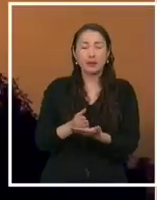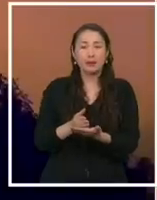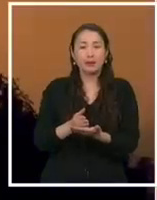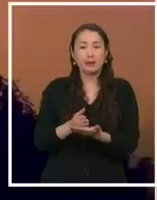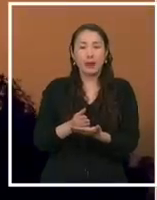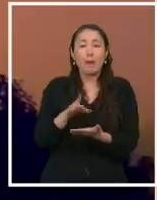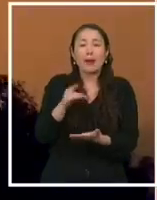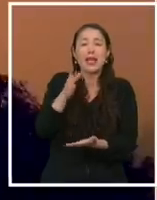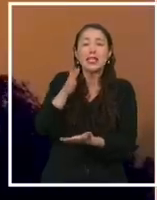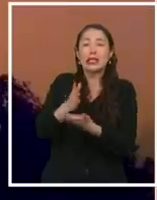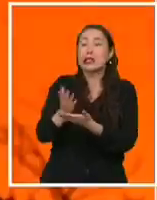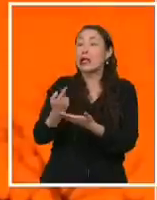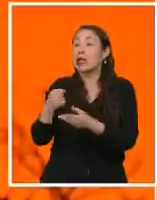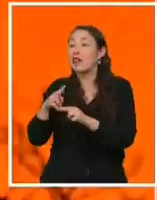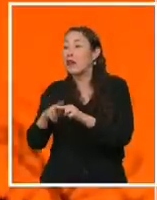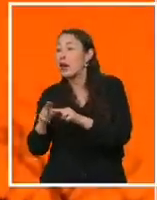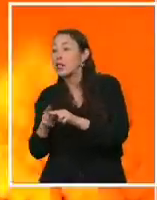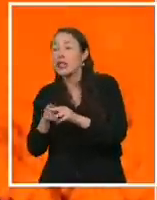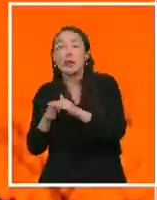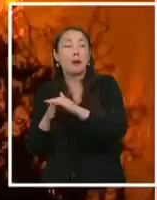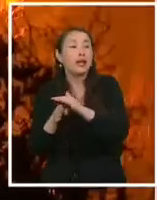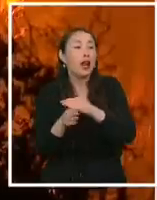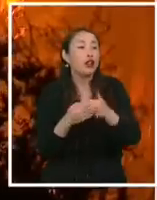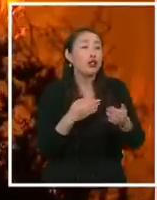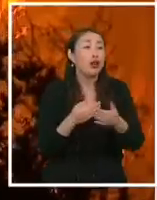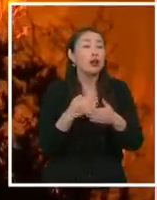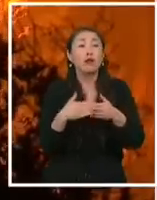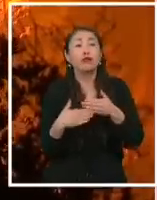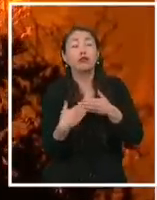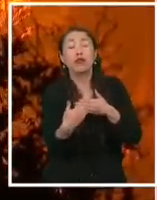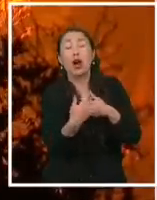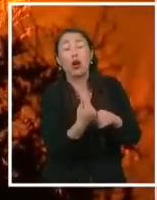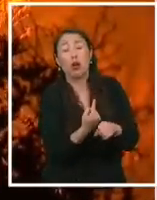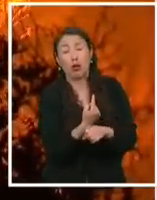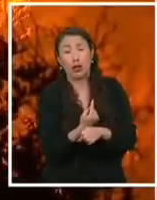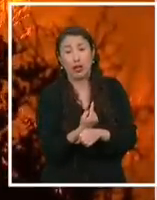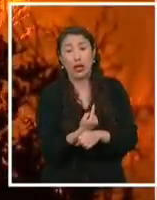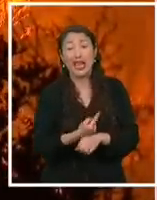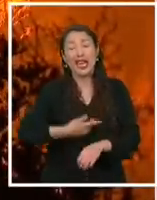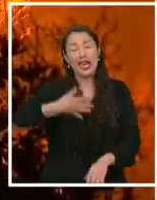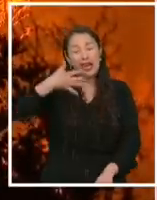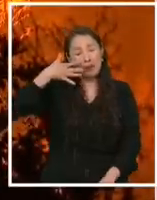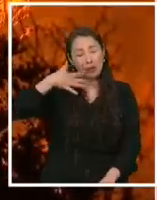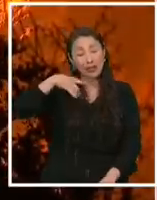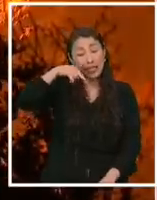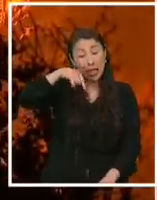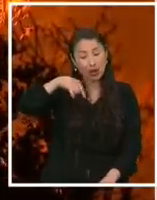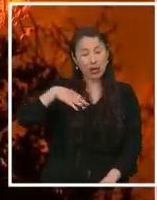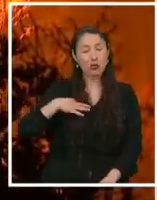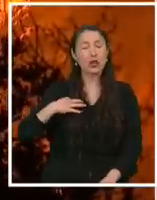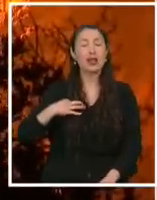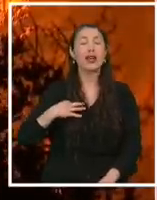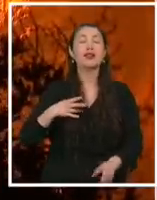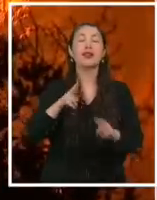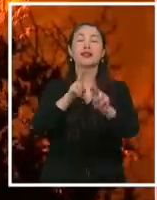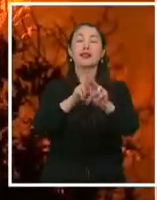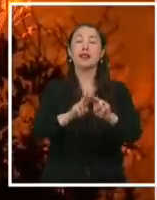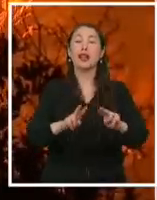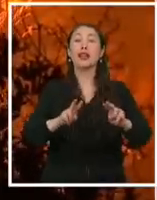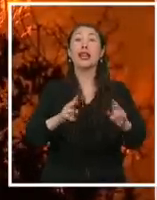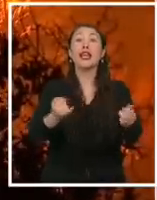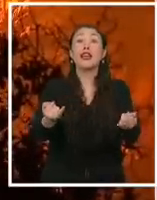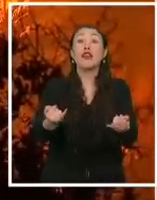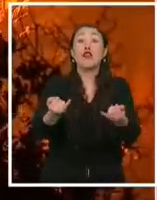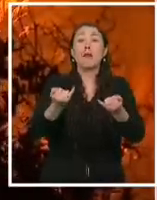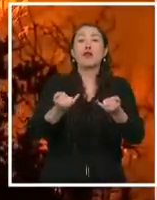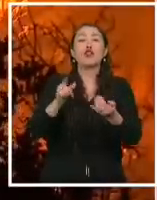respecto de las intervenciones que van a ser necesarias en las próximas horas. Pero lo importante es que la ciudadanía esté tranquila, que esté informada y que siga las indicaciones de la